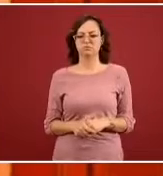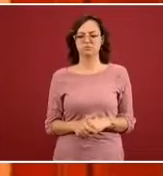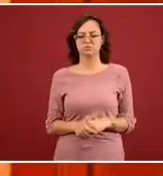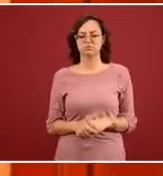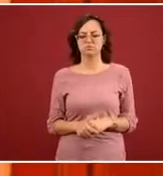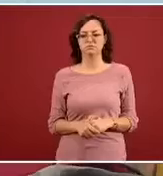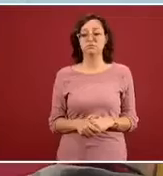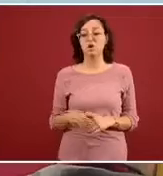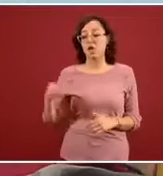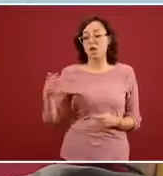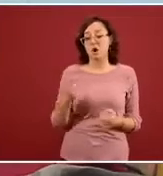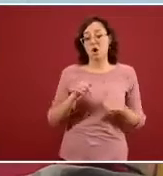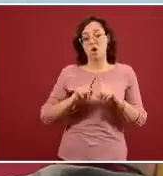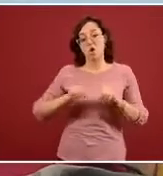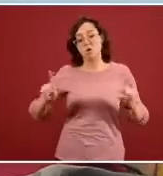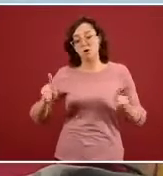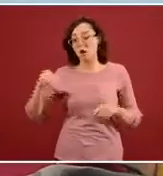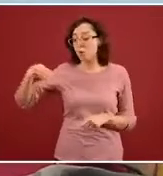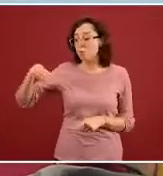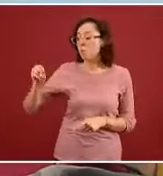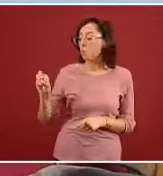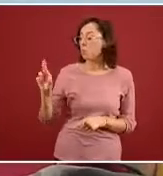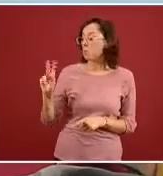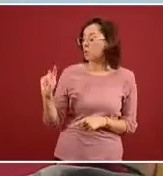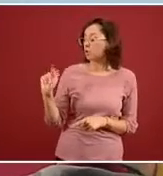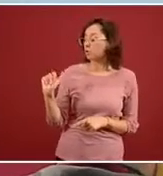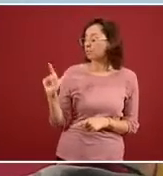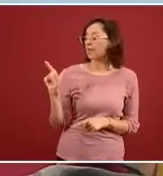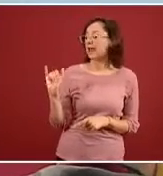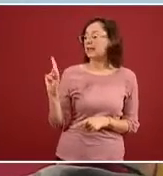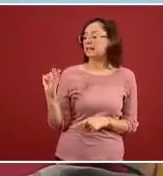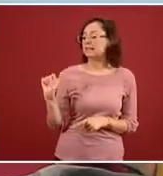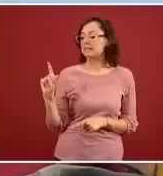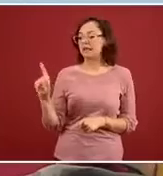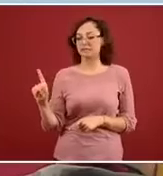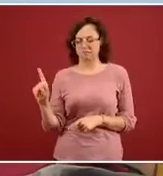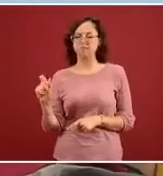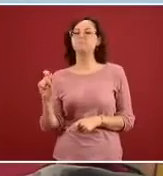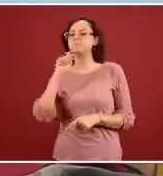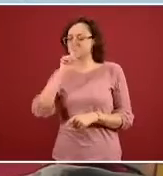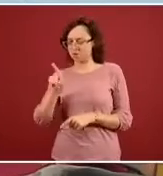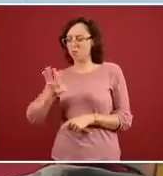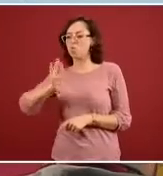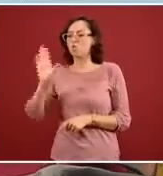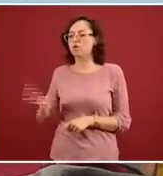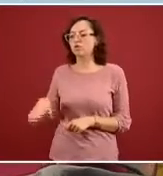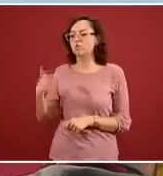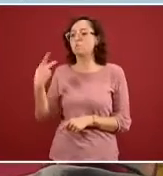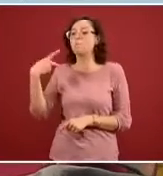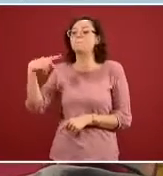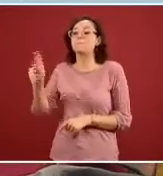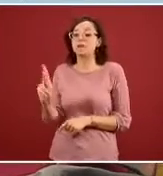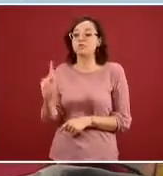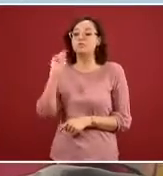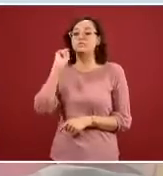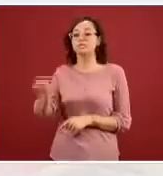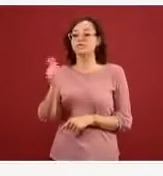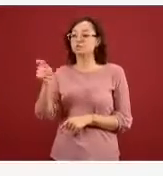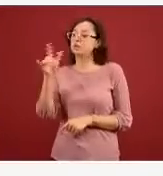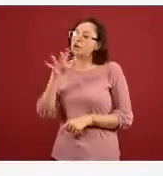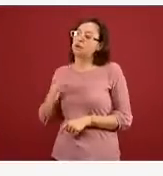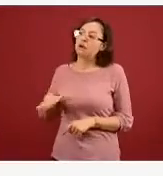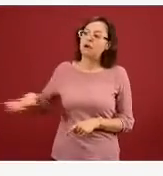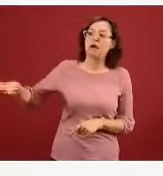La tasa de mortalidad, a diferencia de la letalidad, lo que representa es el número de personas que desafortunadamente han perdido la